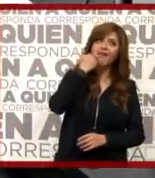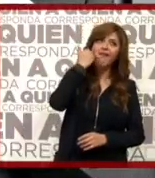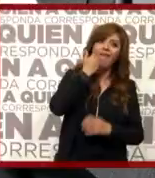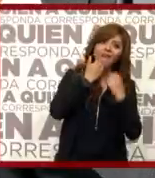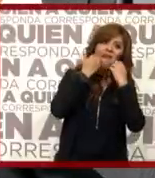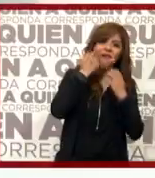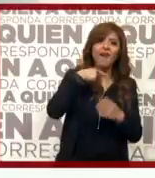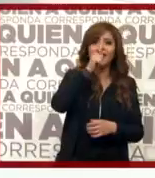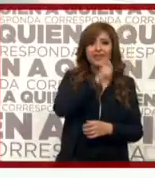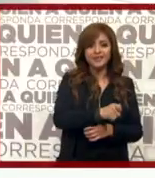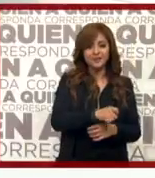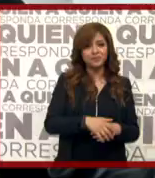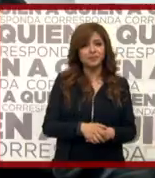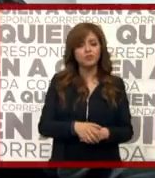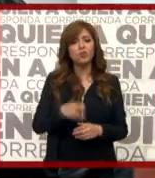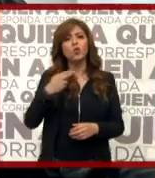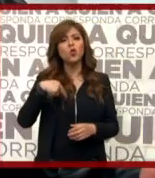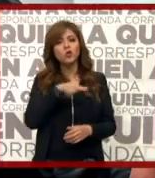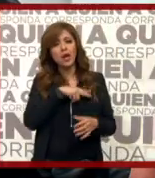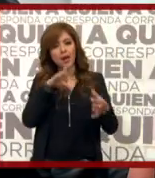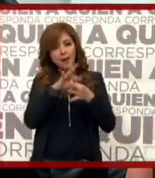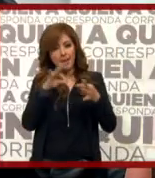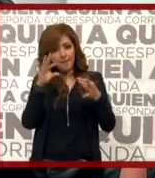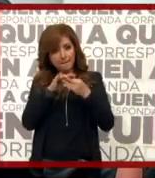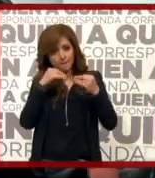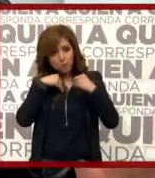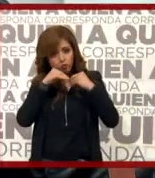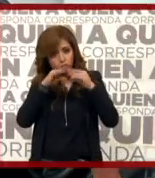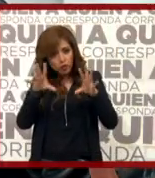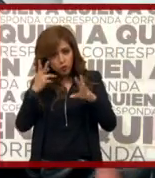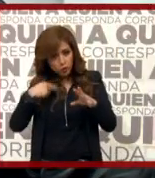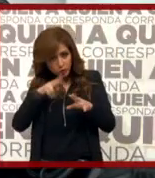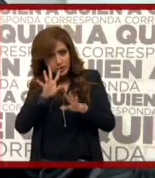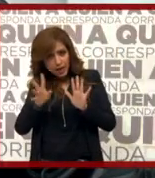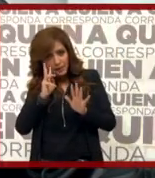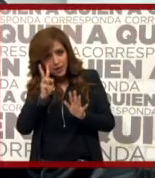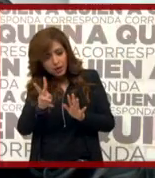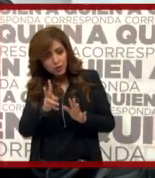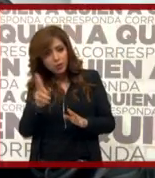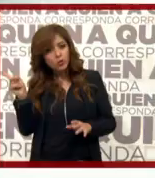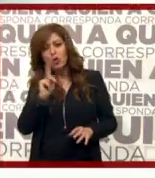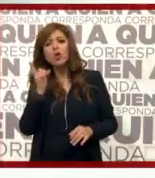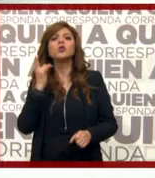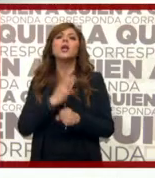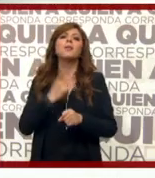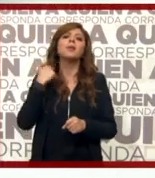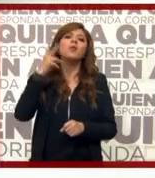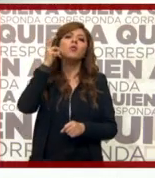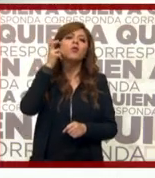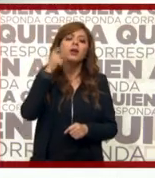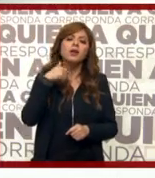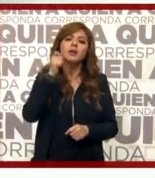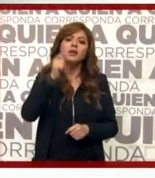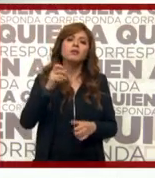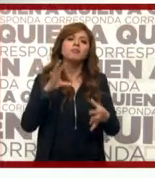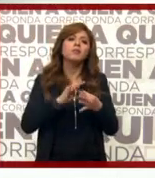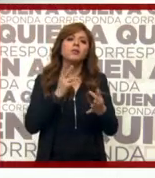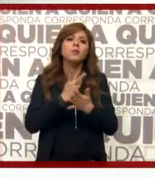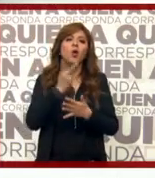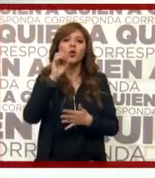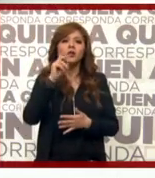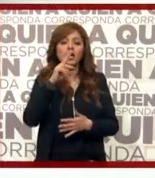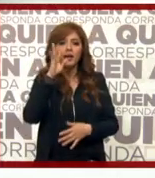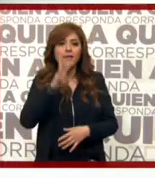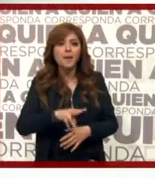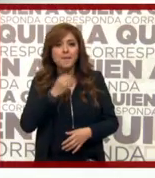está bien y hicimos mucho material vio algo el material que vimos digo que hicimos no lo escuché nada más claro me encanta escuchar el programa de los Oscares quea tan